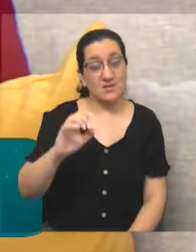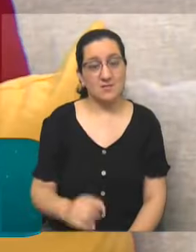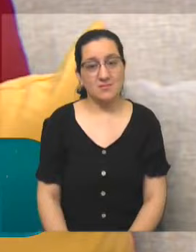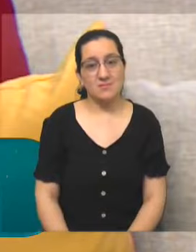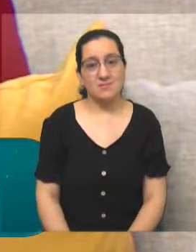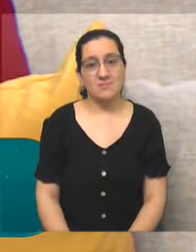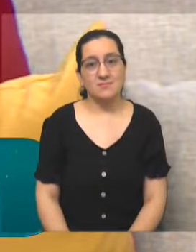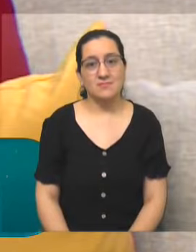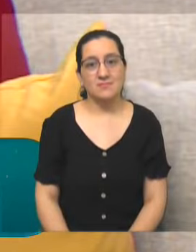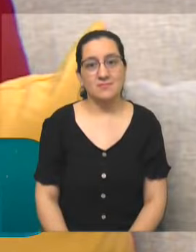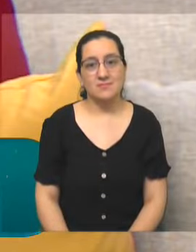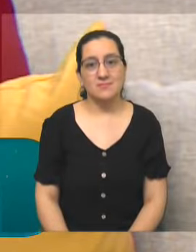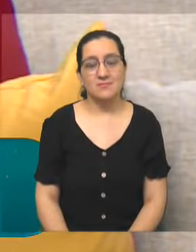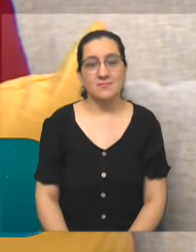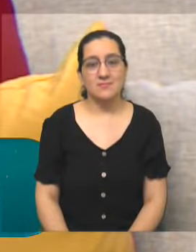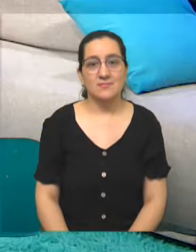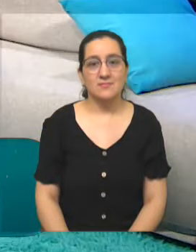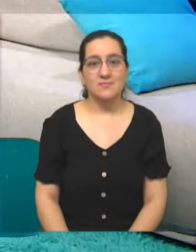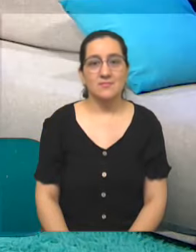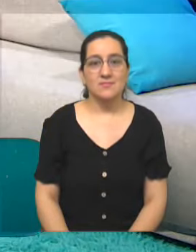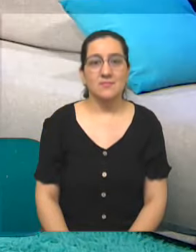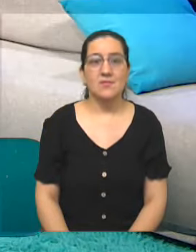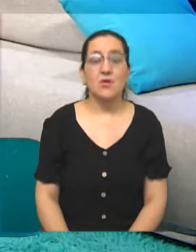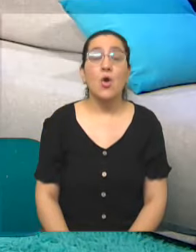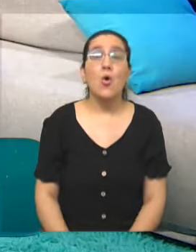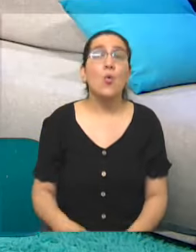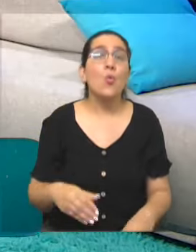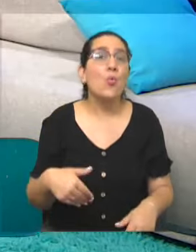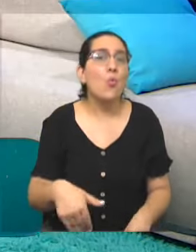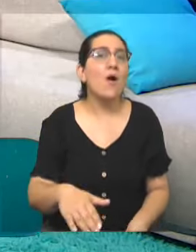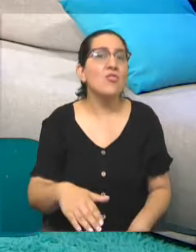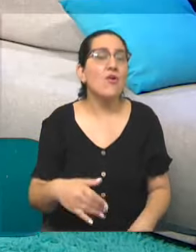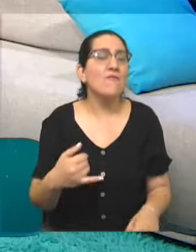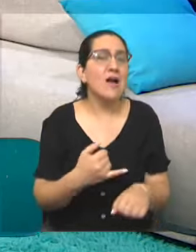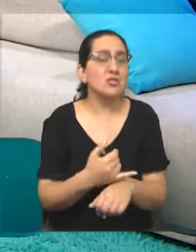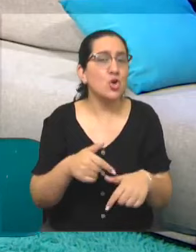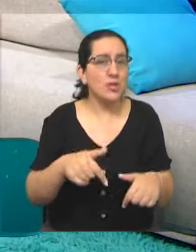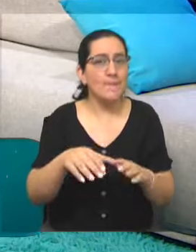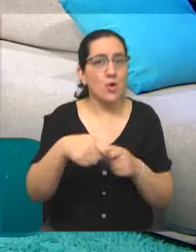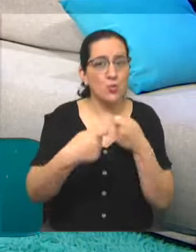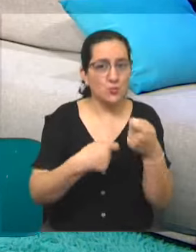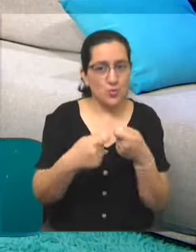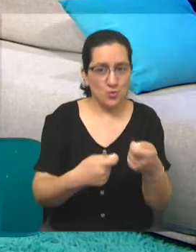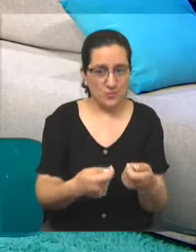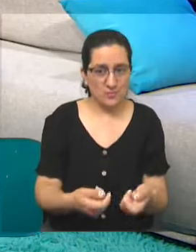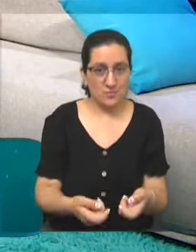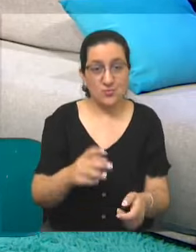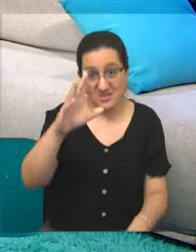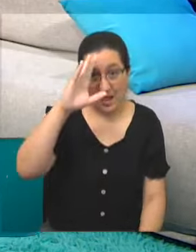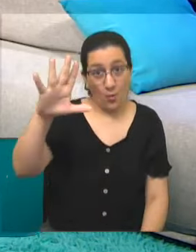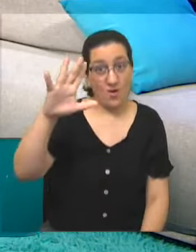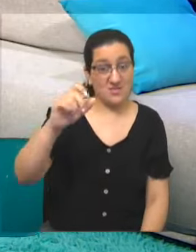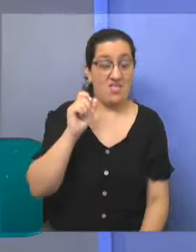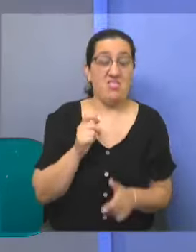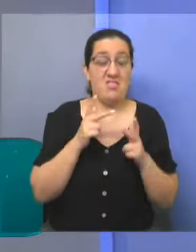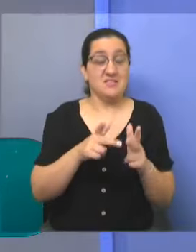saludan, está todo mal. ¿Cuándo falló esta producción? Nunca. Yo doy fe. No puedo creer cómo acuérdense, dice Tabárez